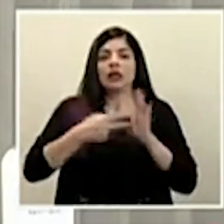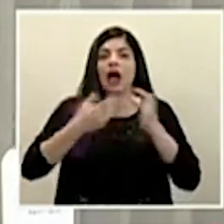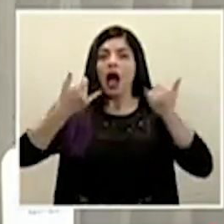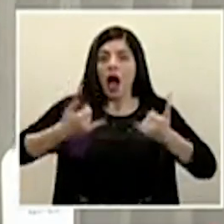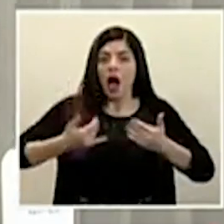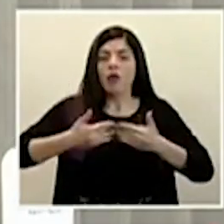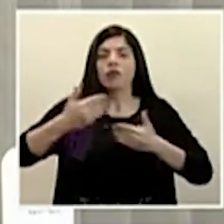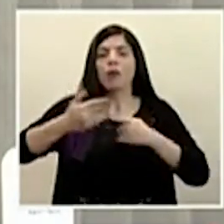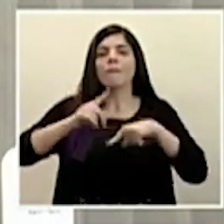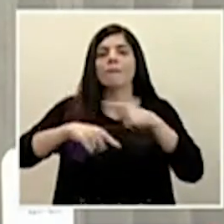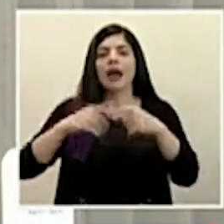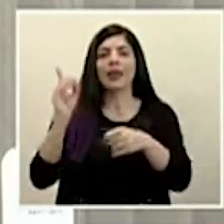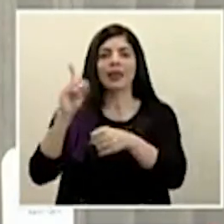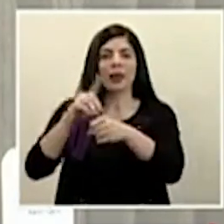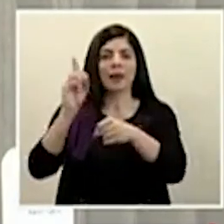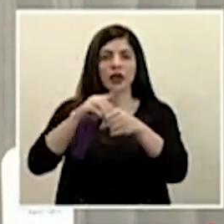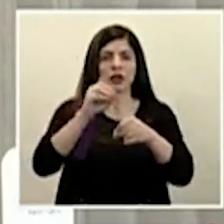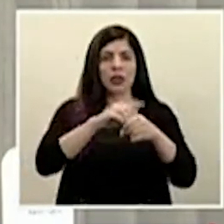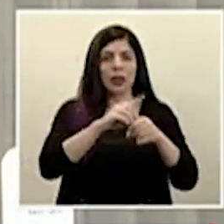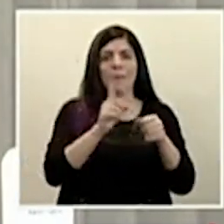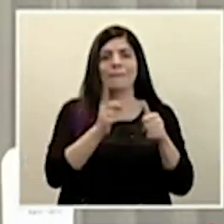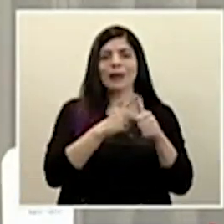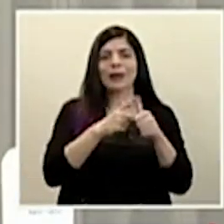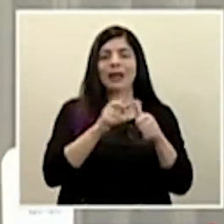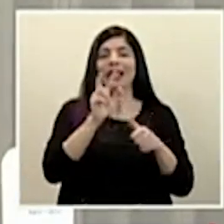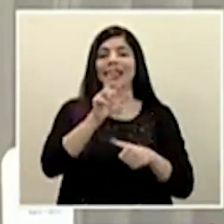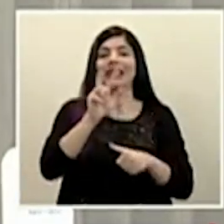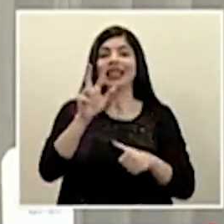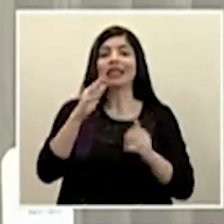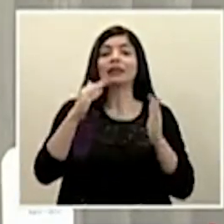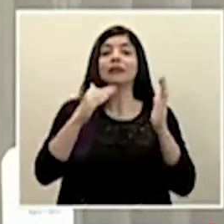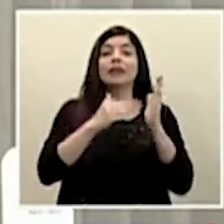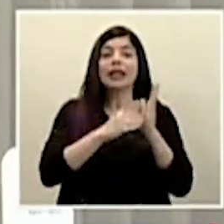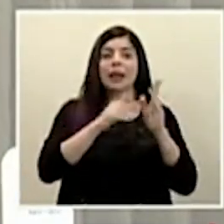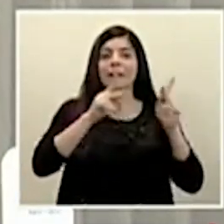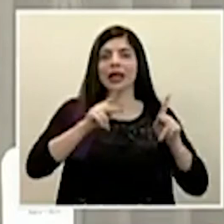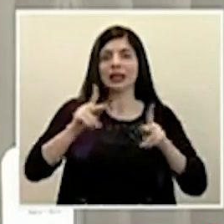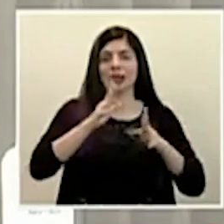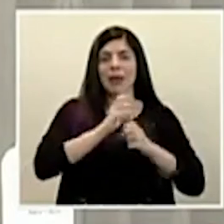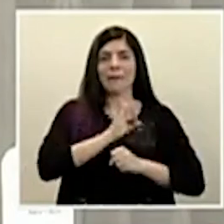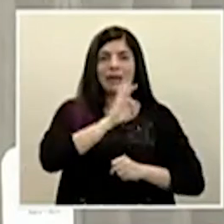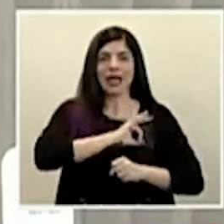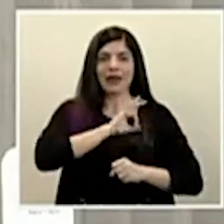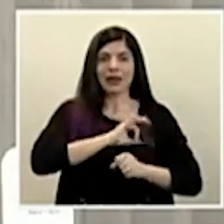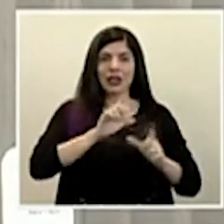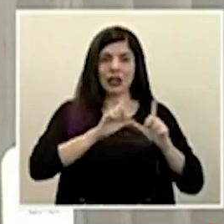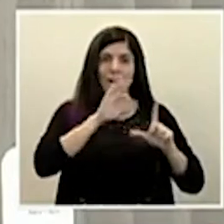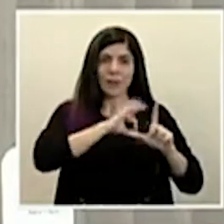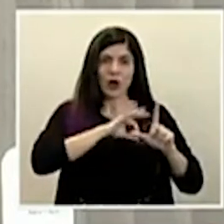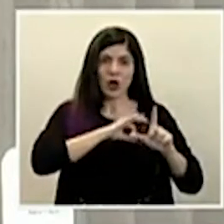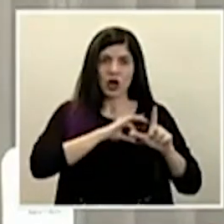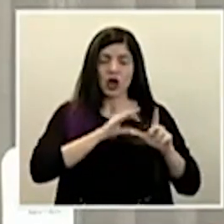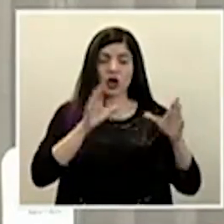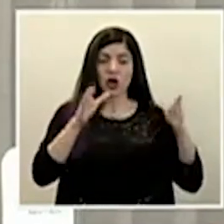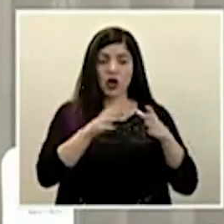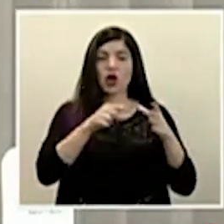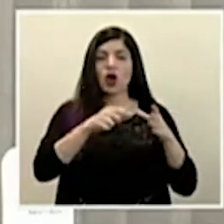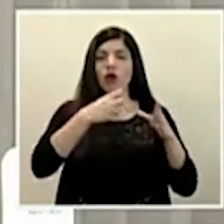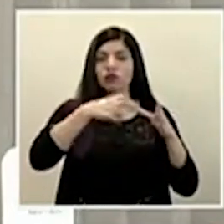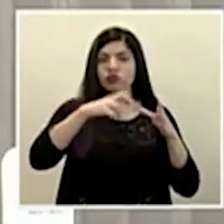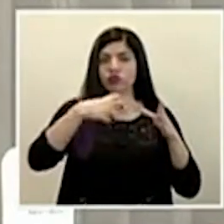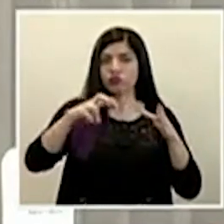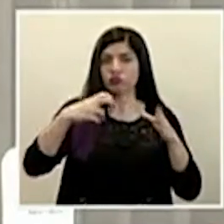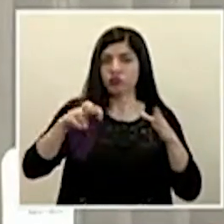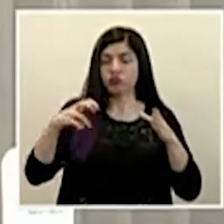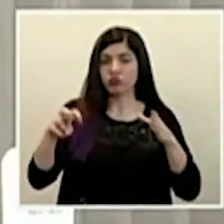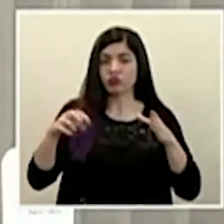el depósito de los primeros 33,000 beneficiarios del bono proteger. Esto se llevará a cabo